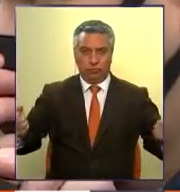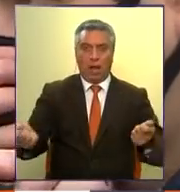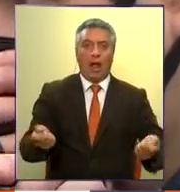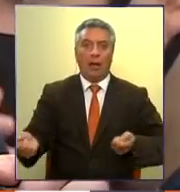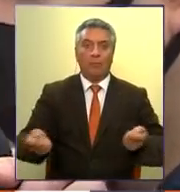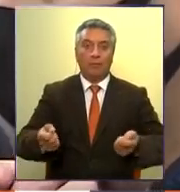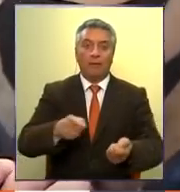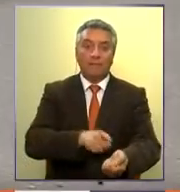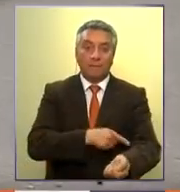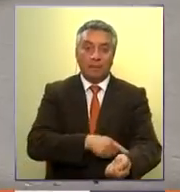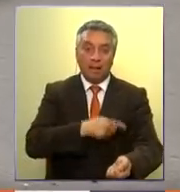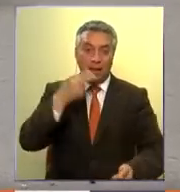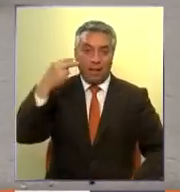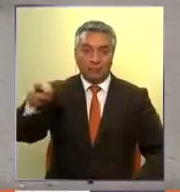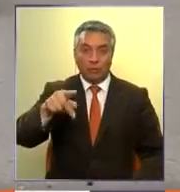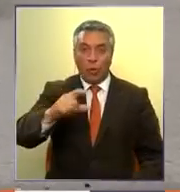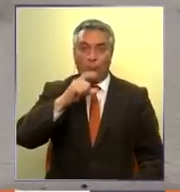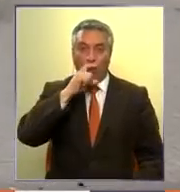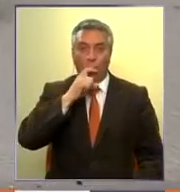curicana